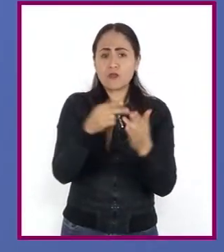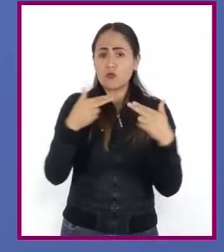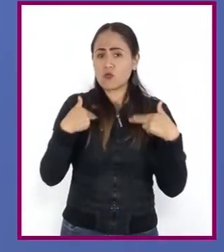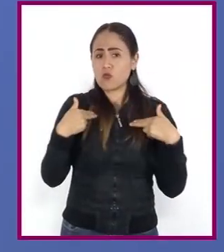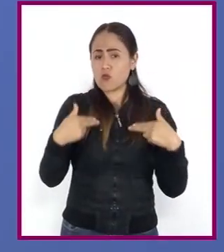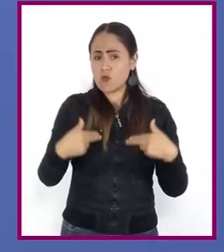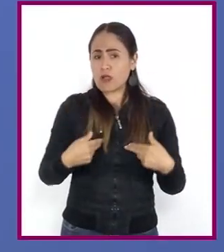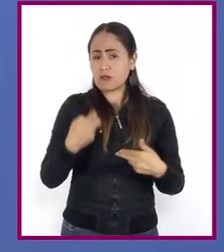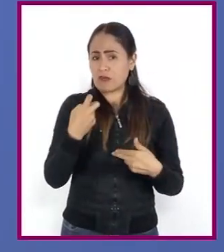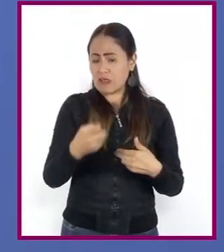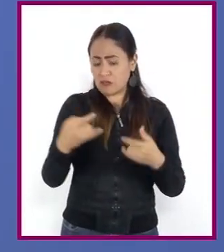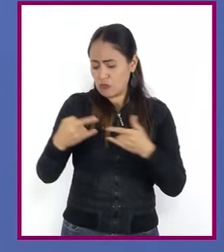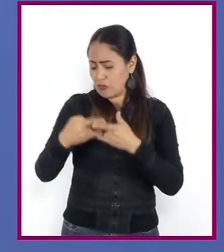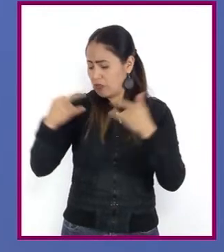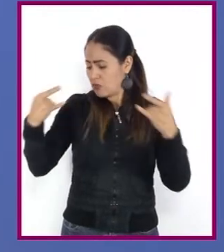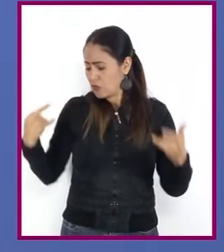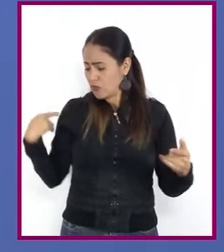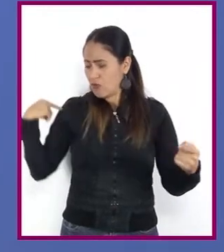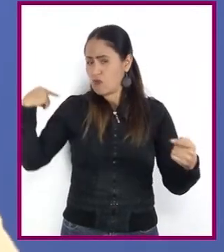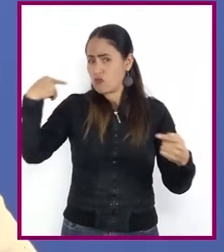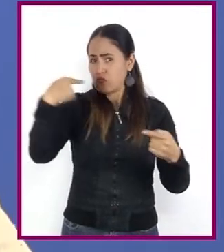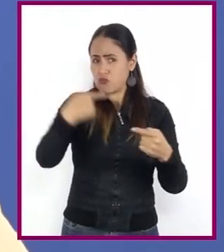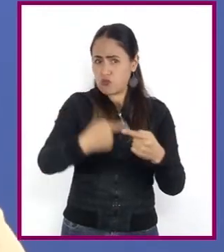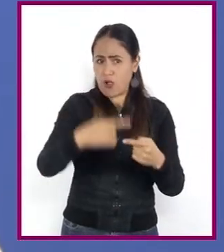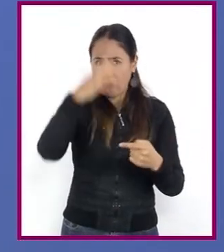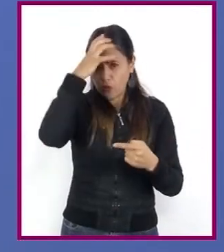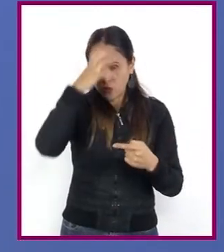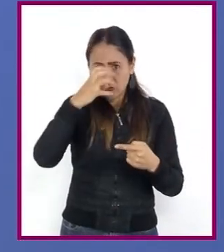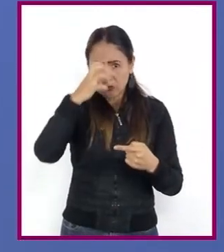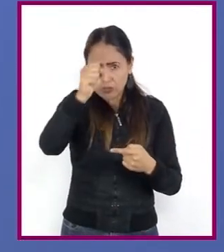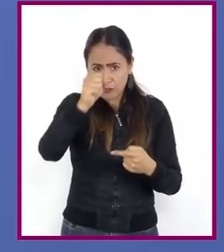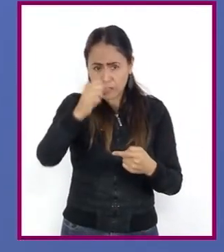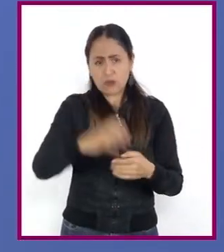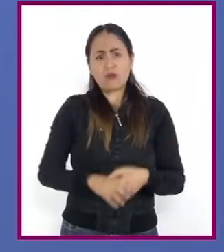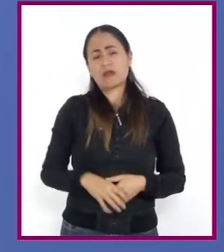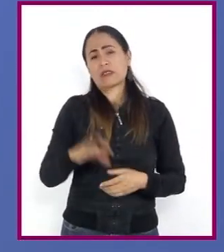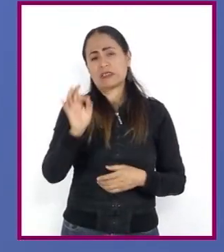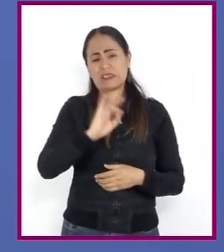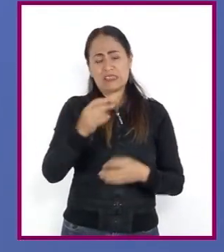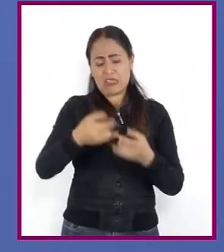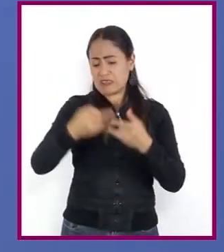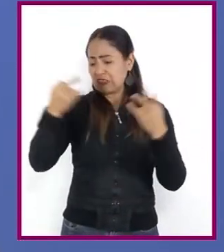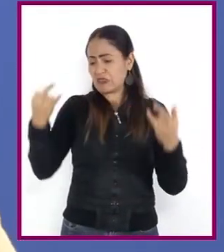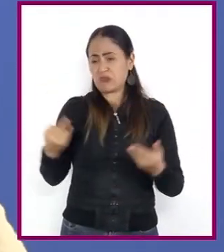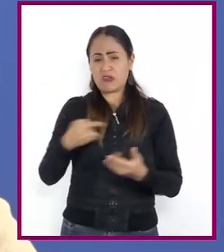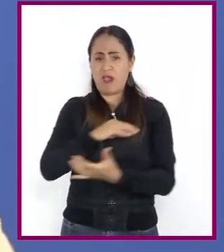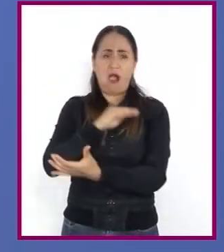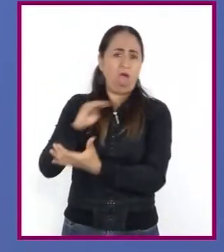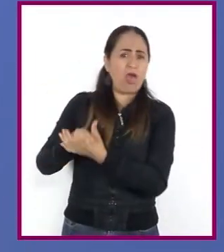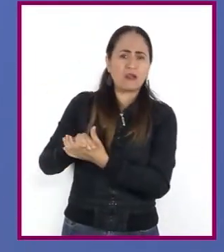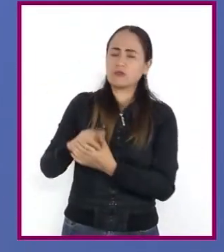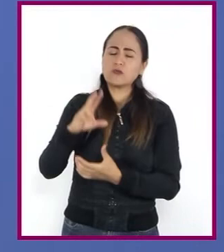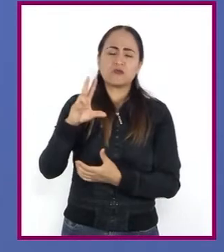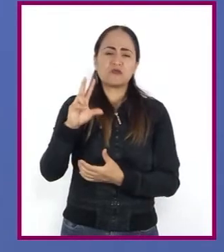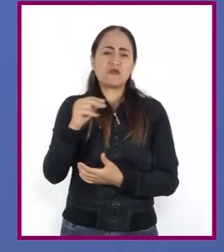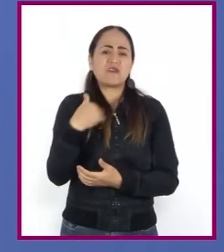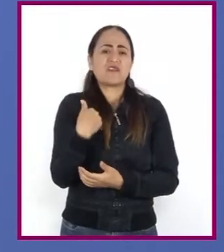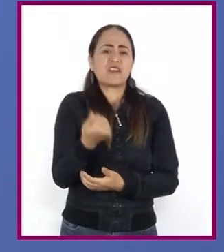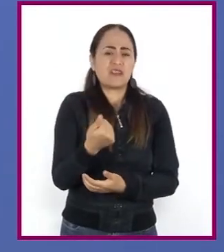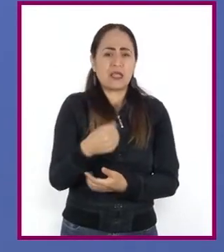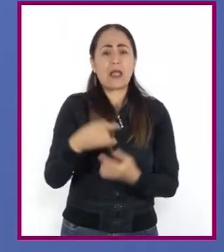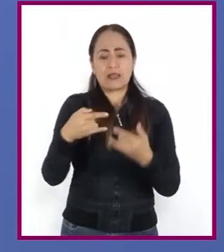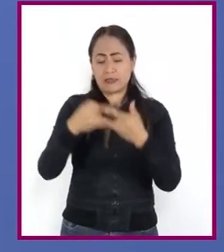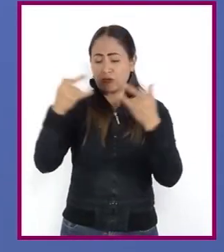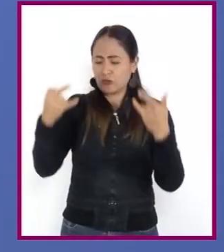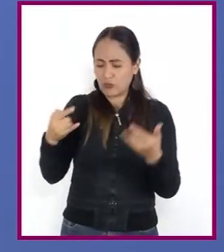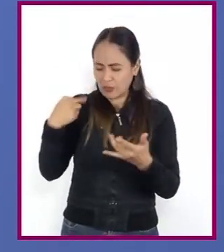un concepto histórico y no se puede entender plenamente prescindiendo de los materiales que la